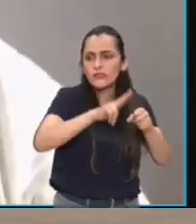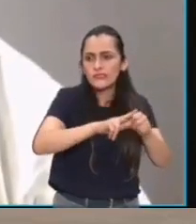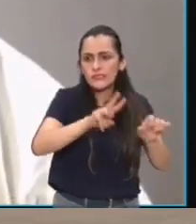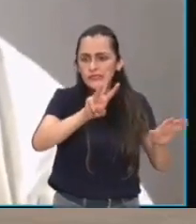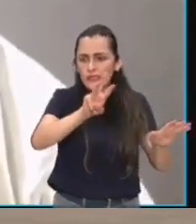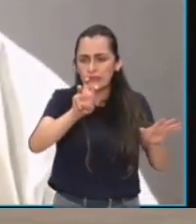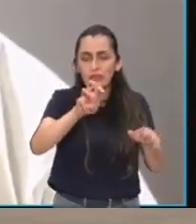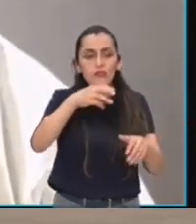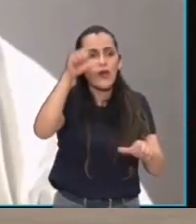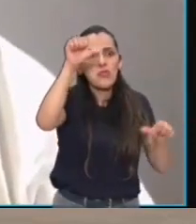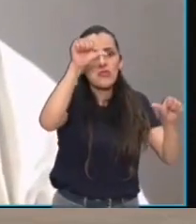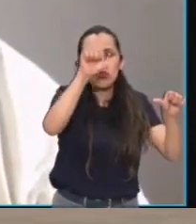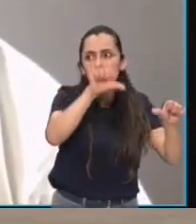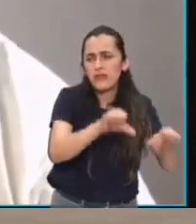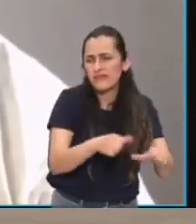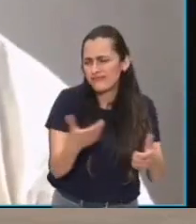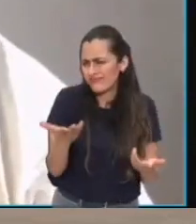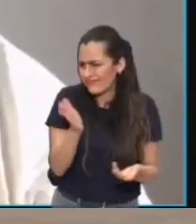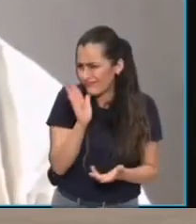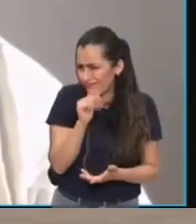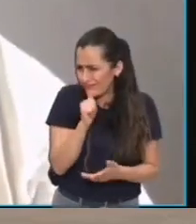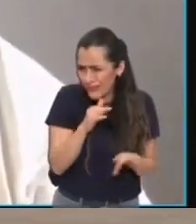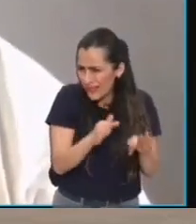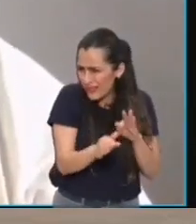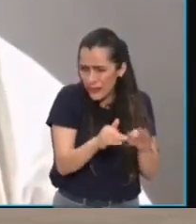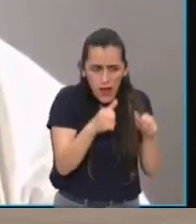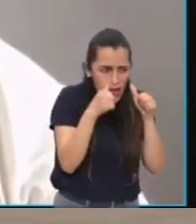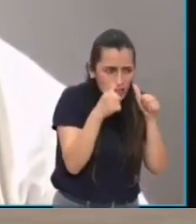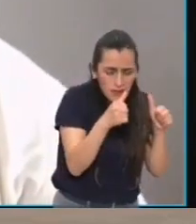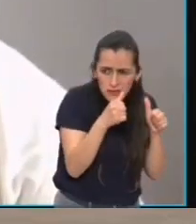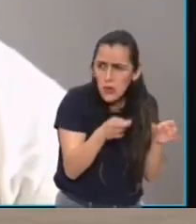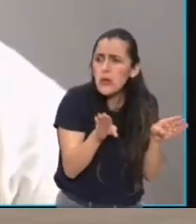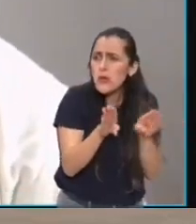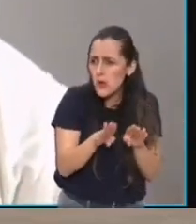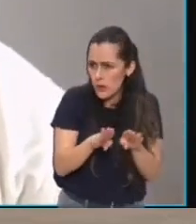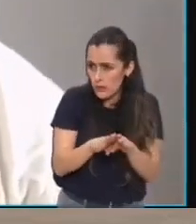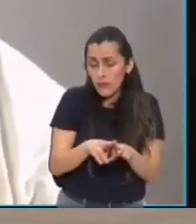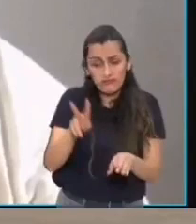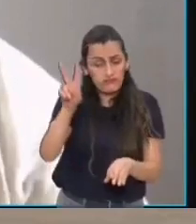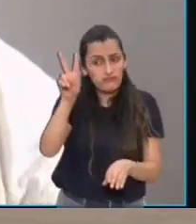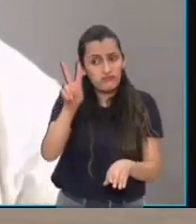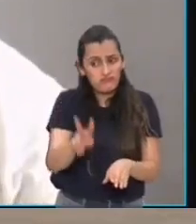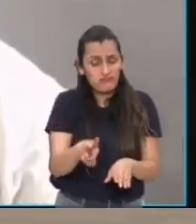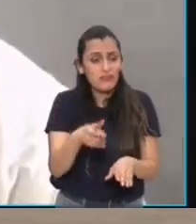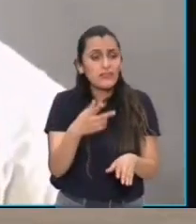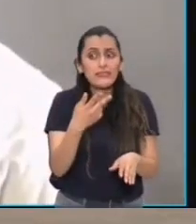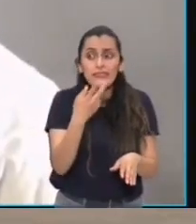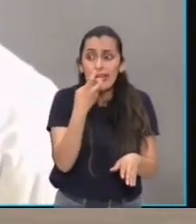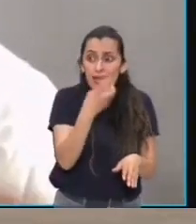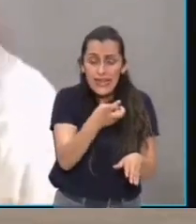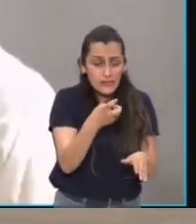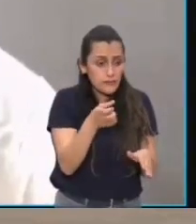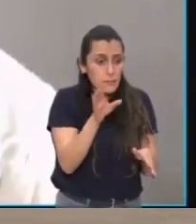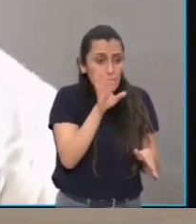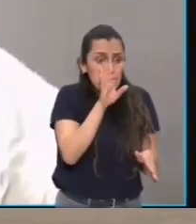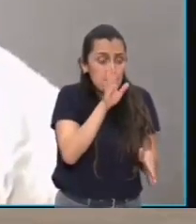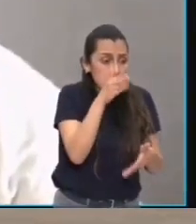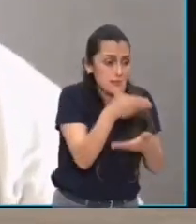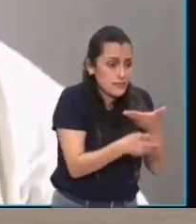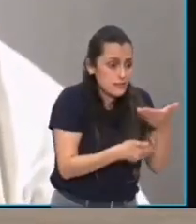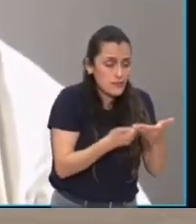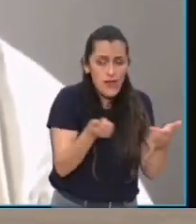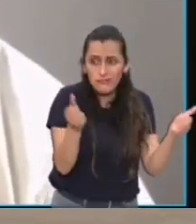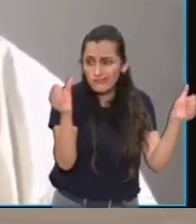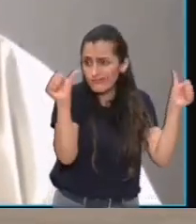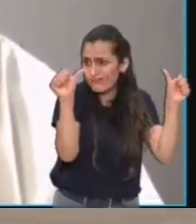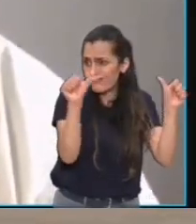Insisto, tendríamos más del triple de mortalidad por estas atrocidades